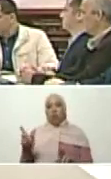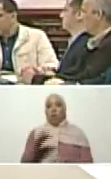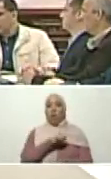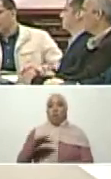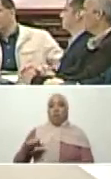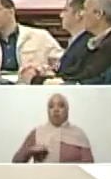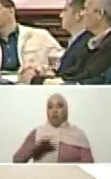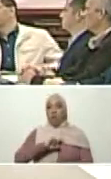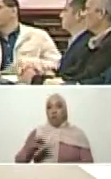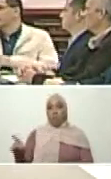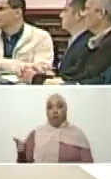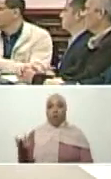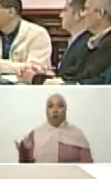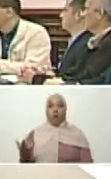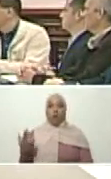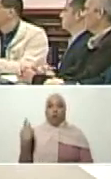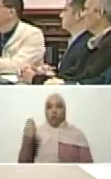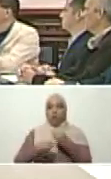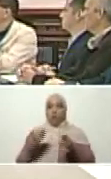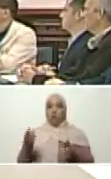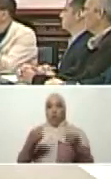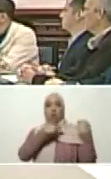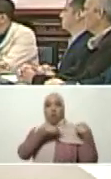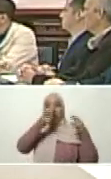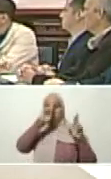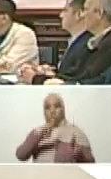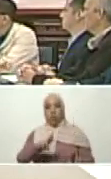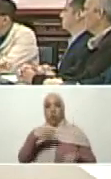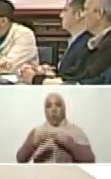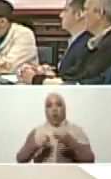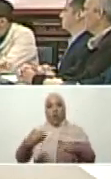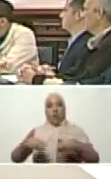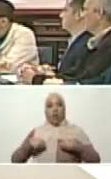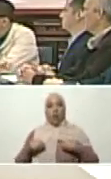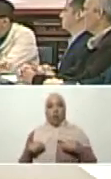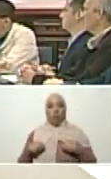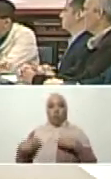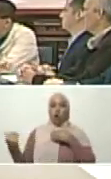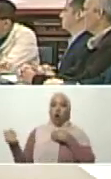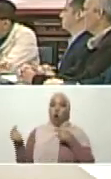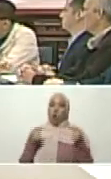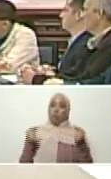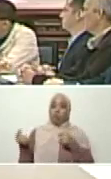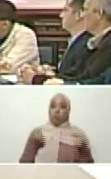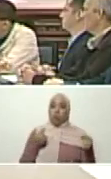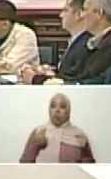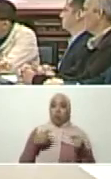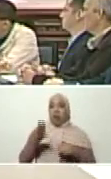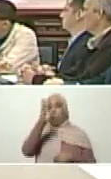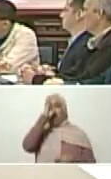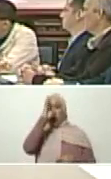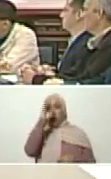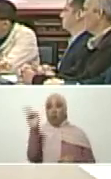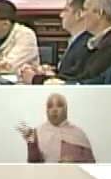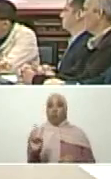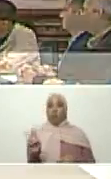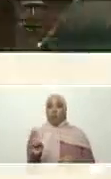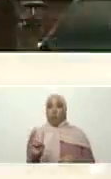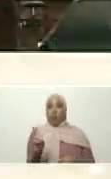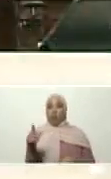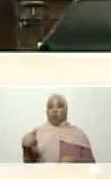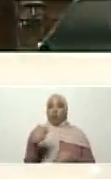también. Porque si hay responsabilidad de la banca privada, vamos a sentarlo y a conversar con los banqueros del país. Mira, hay esto,